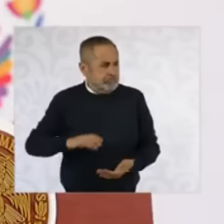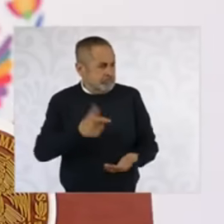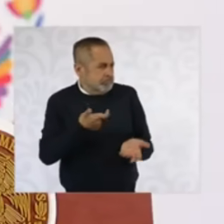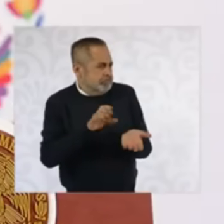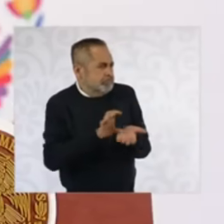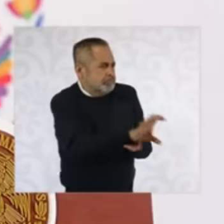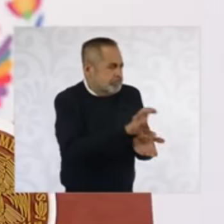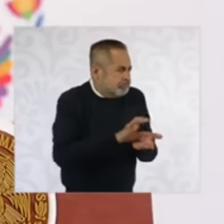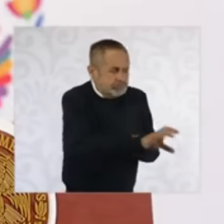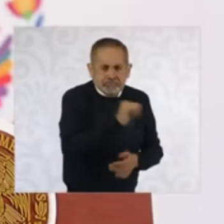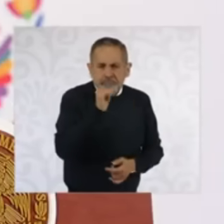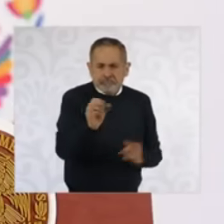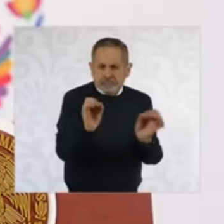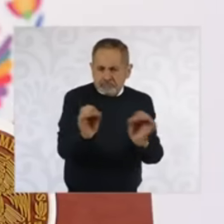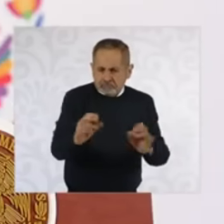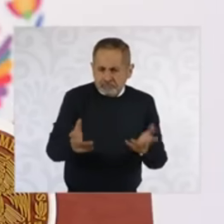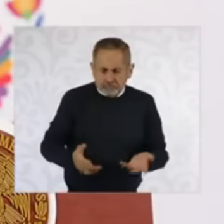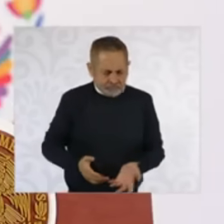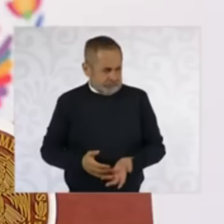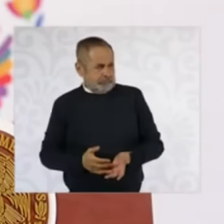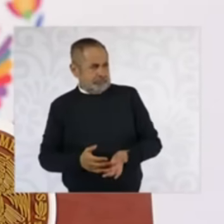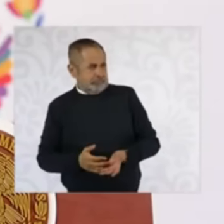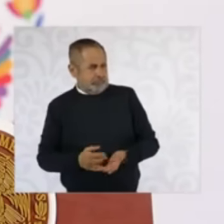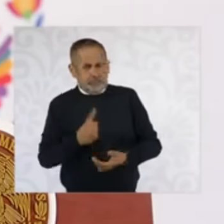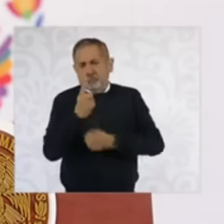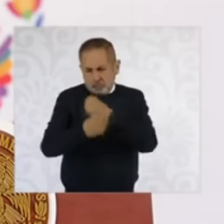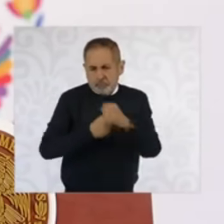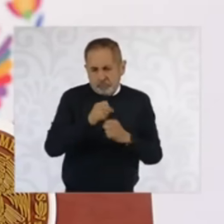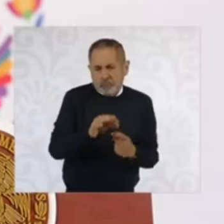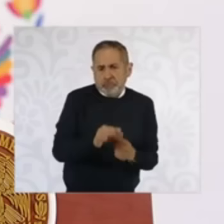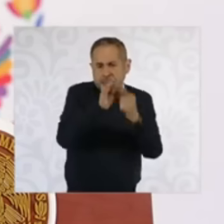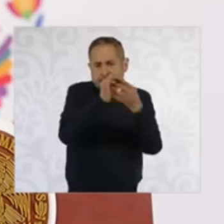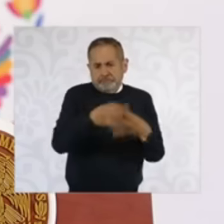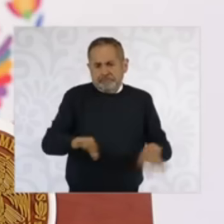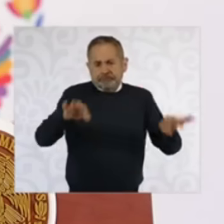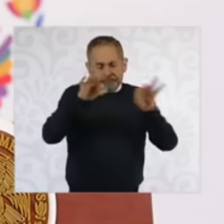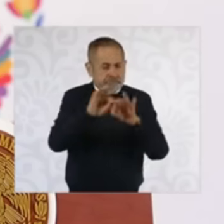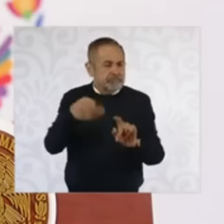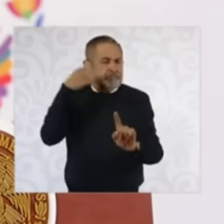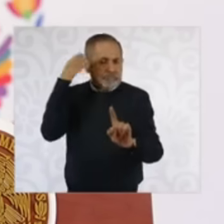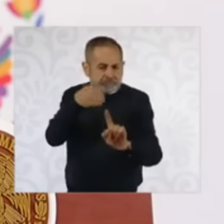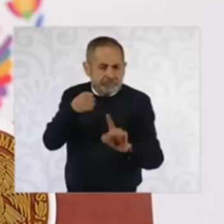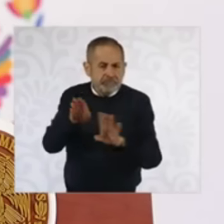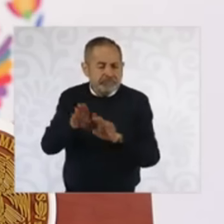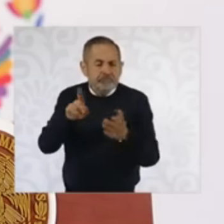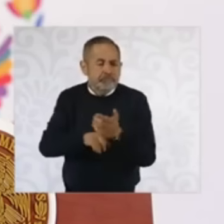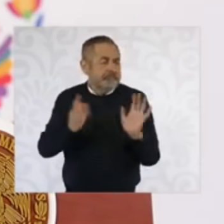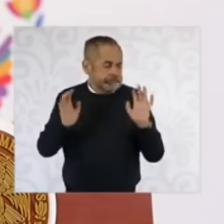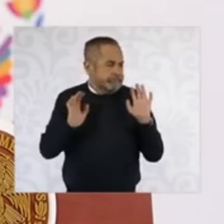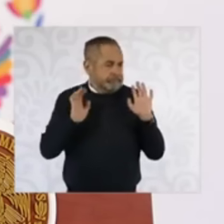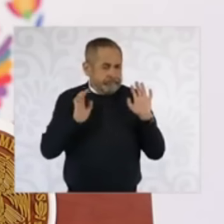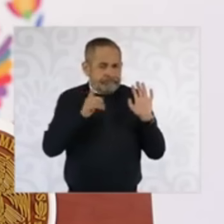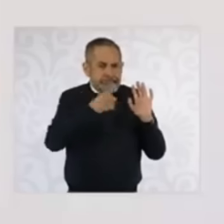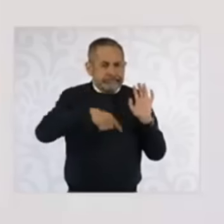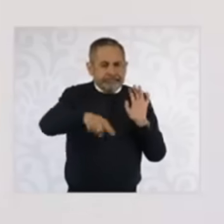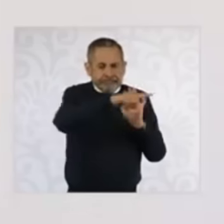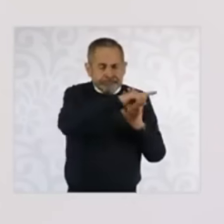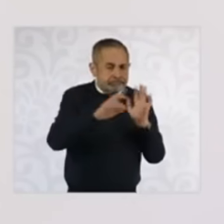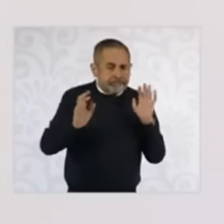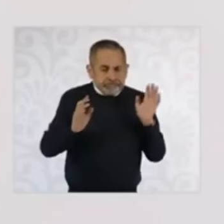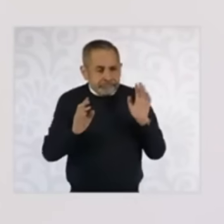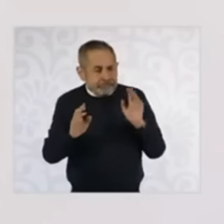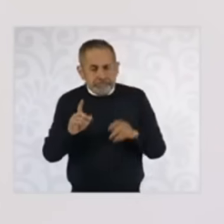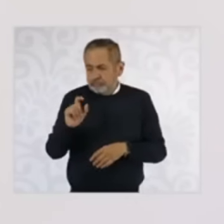recurso hemos dicho que es un año especial Porque el objetivo es disminuir el déficit